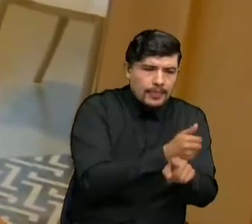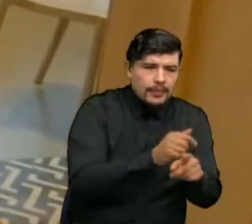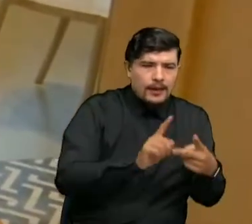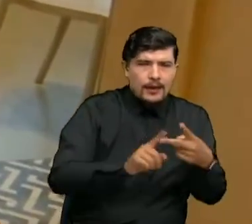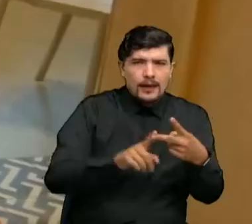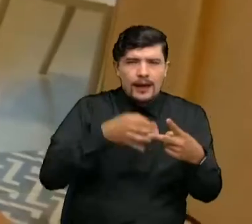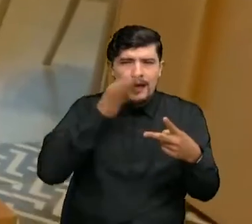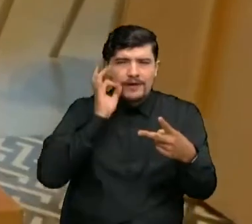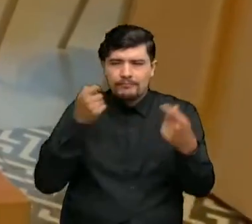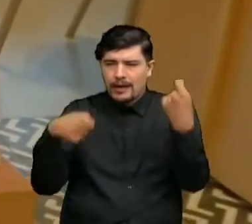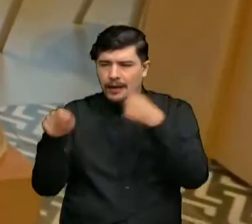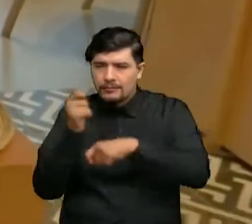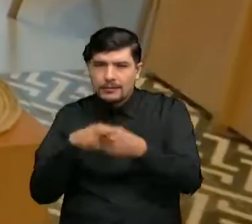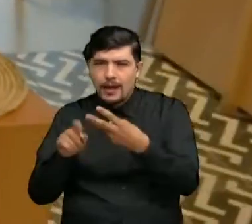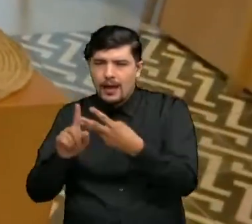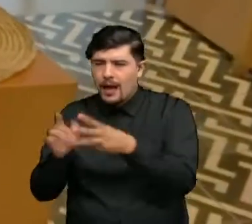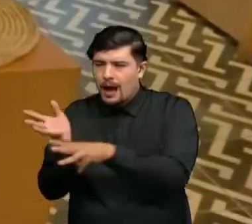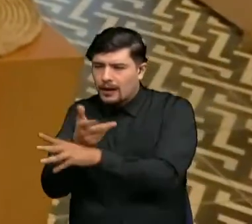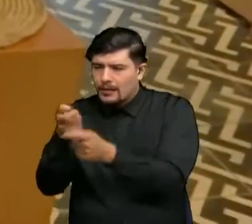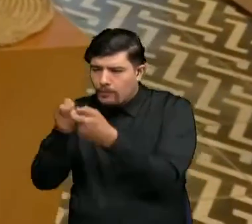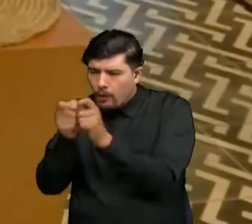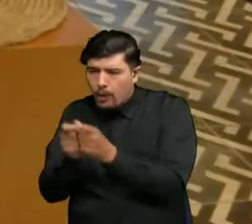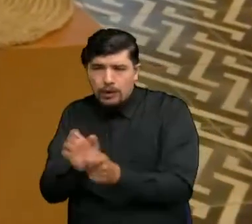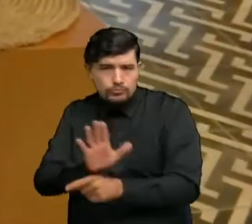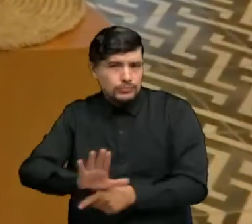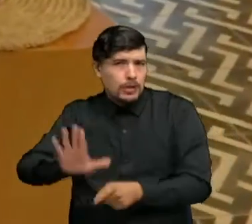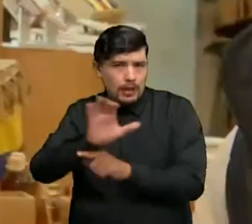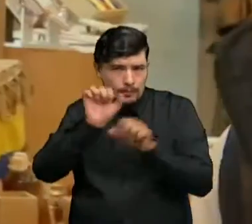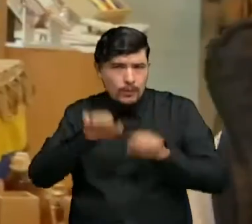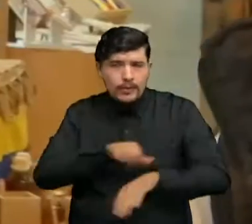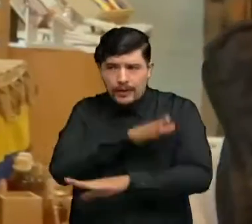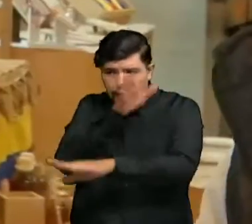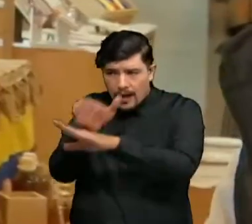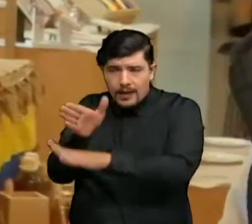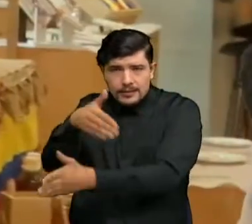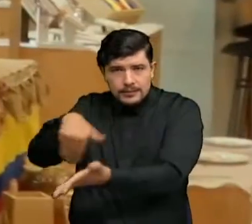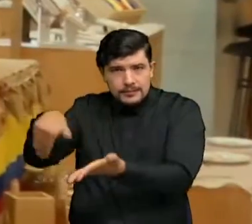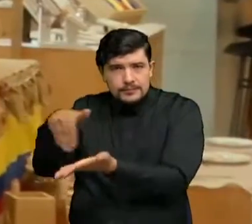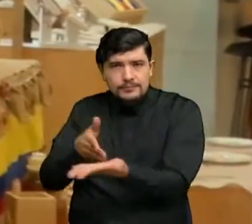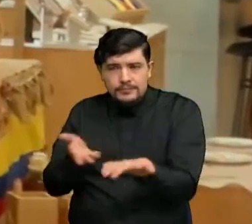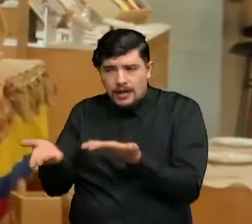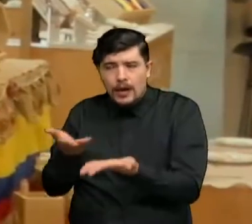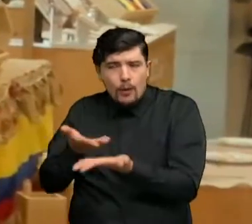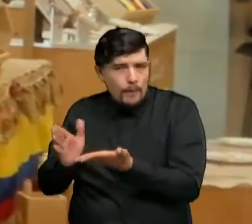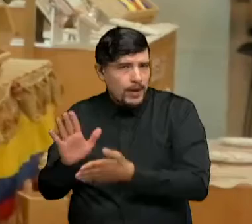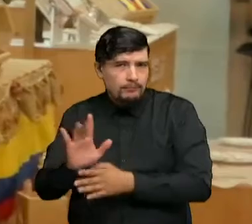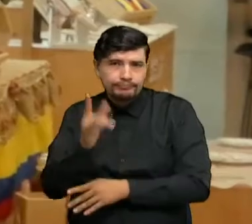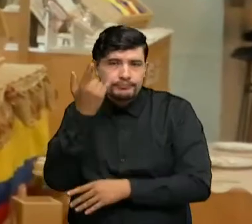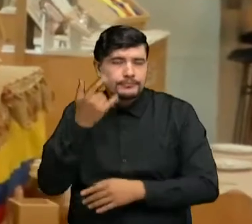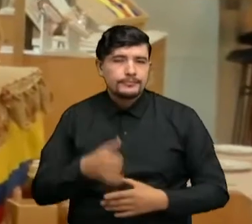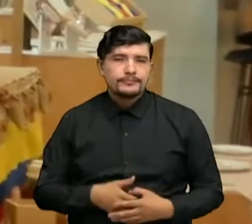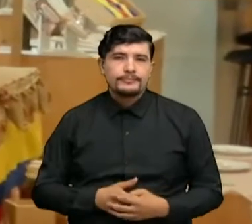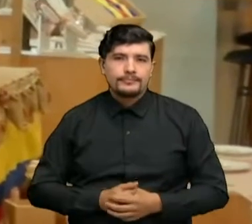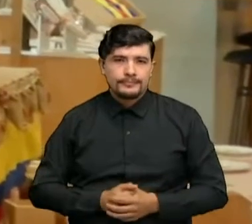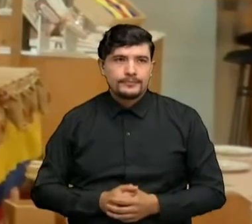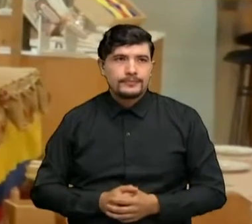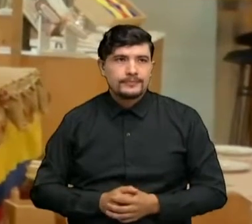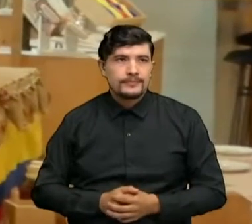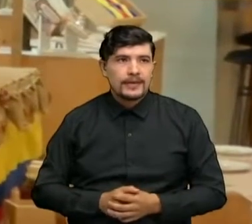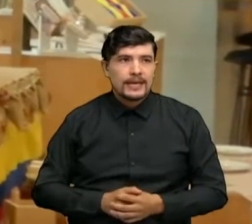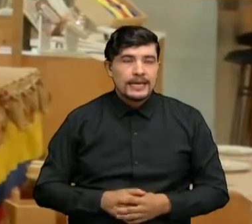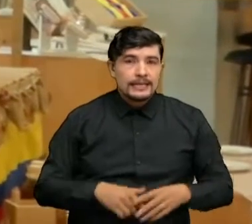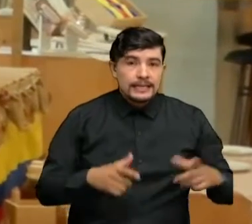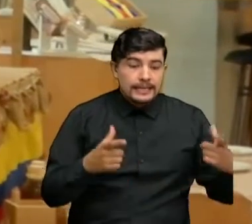quienes desean adquirir productos novedosos. Los platos son sembrables, siempre con la aspiración y con la